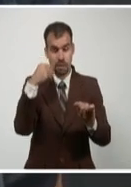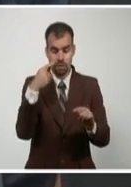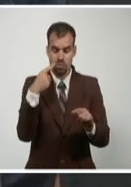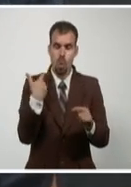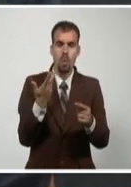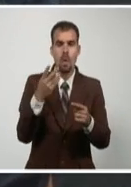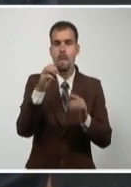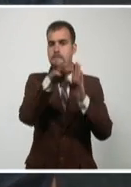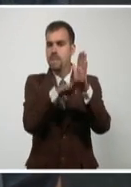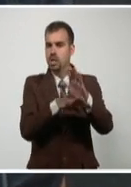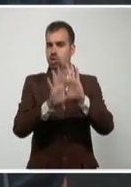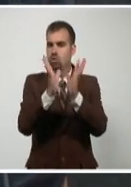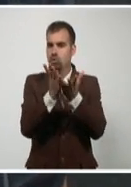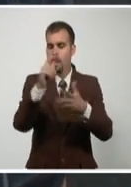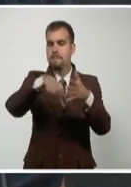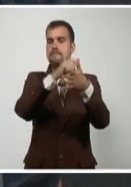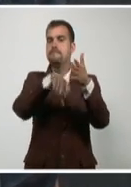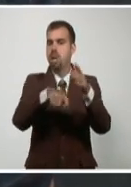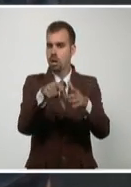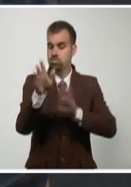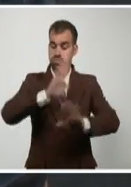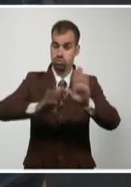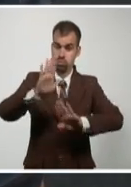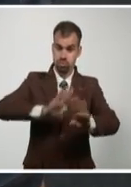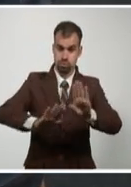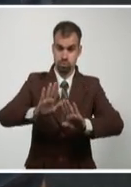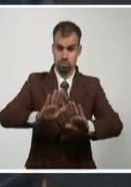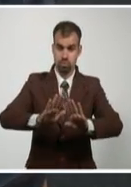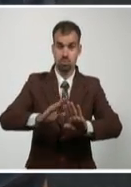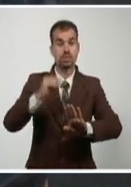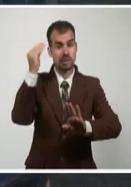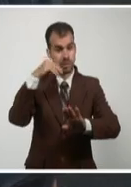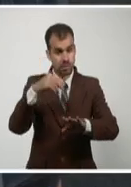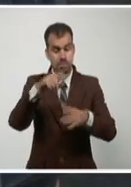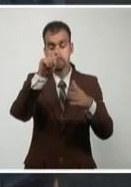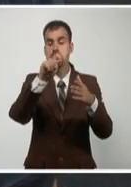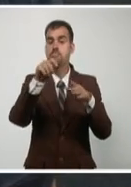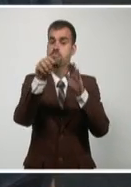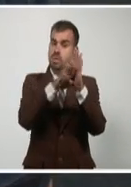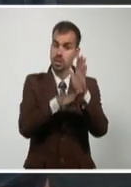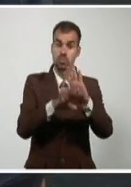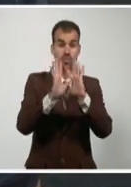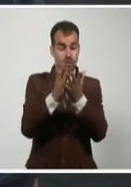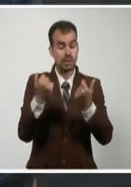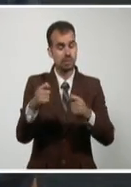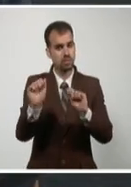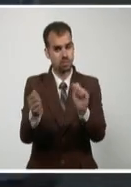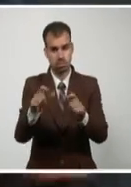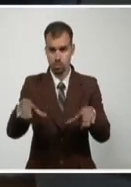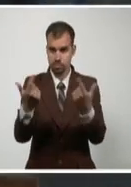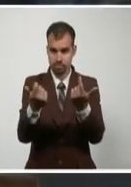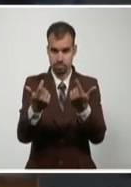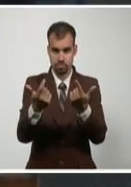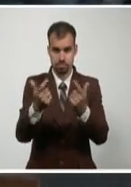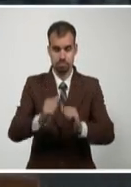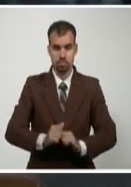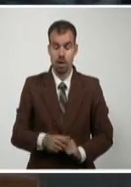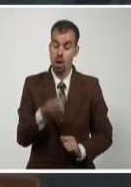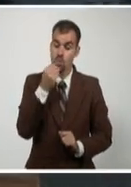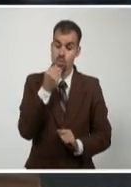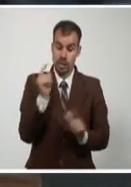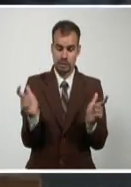etapas y fases y aplicar con todo rigor las medidas que correspondan hasta que logremos contener esta